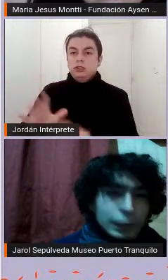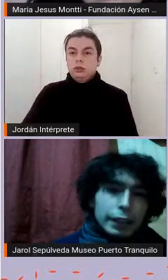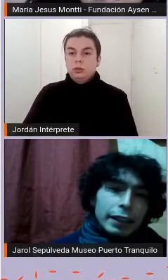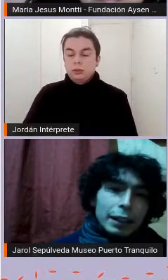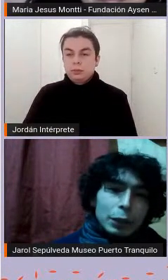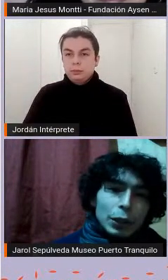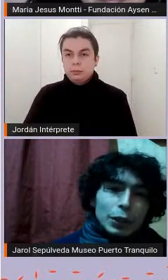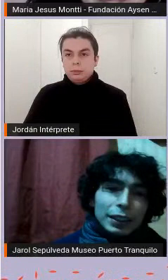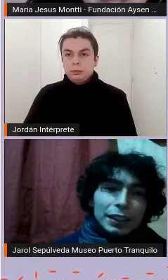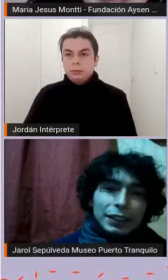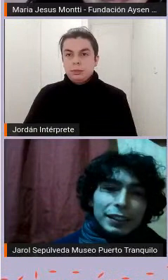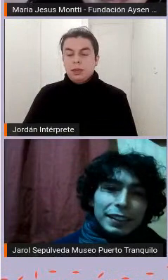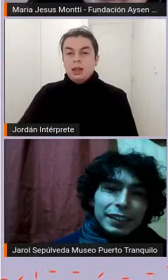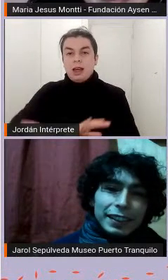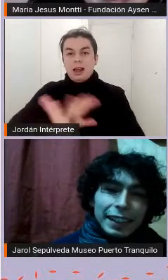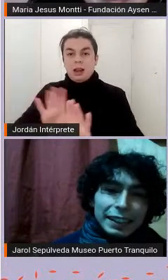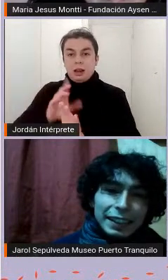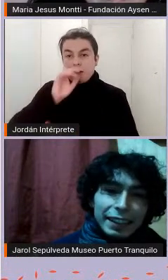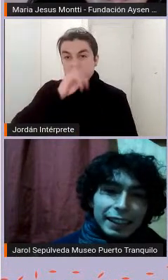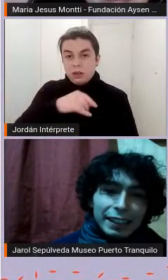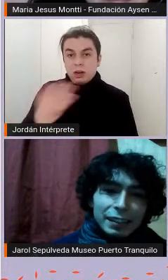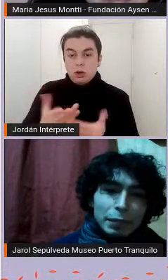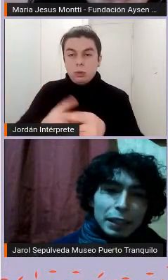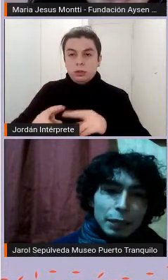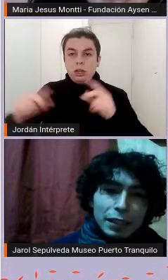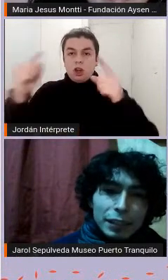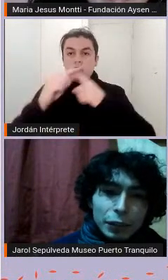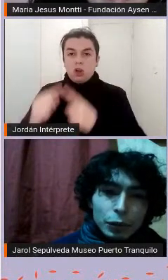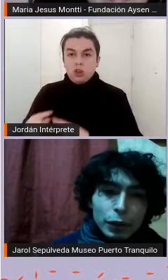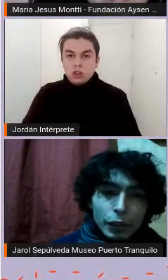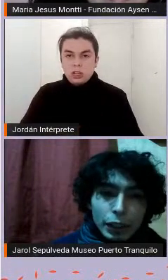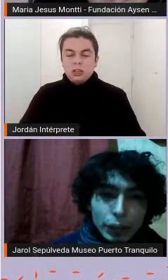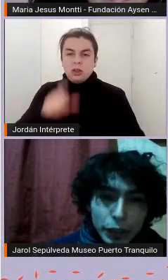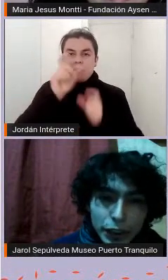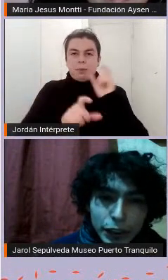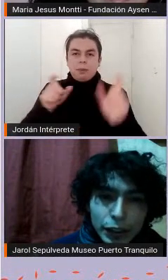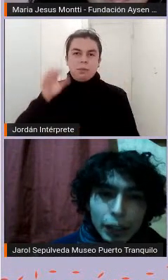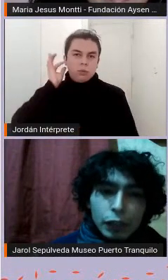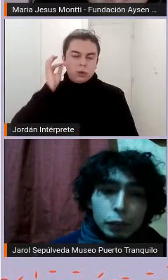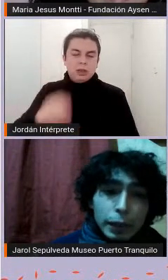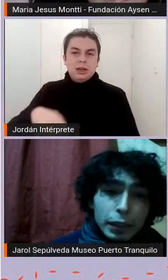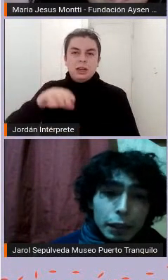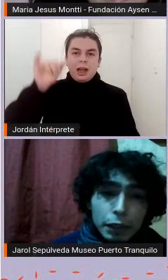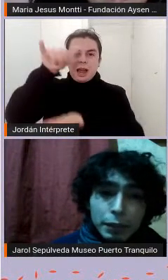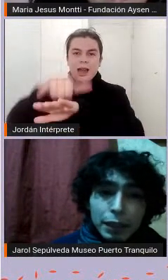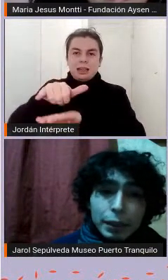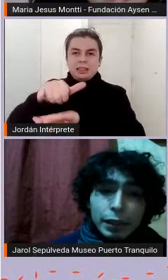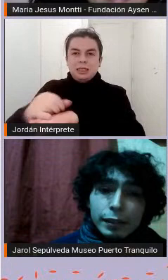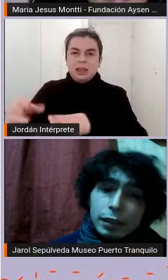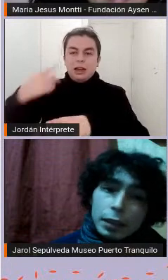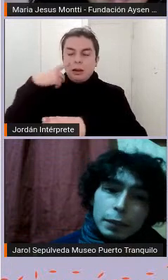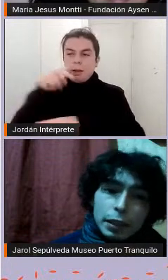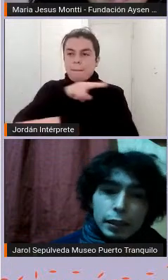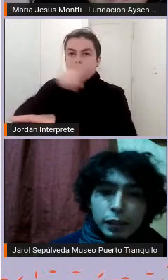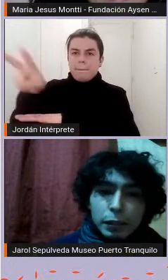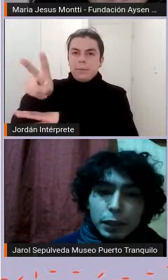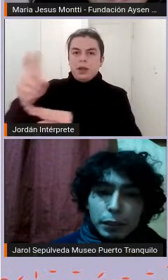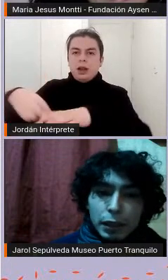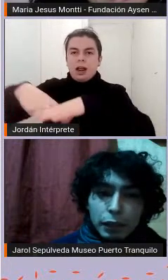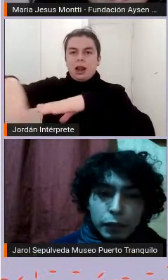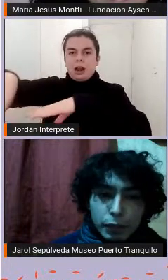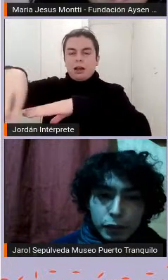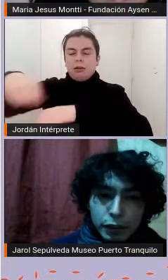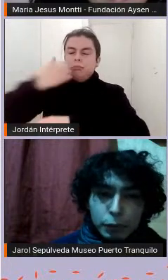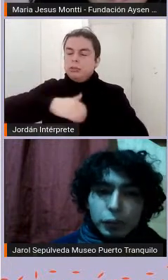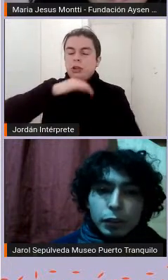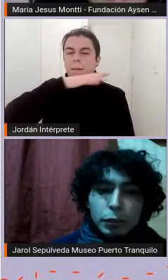Finalmente, dejamos los contactos, ¿cierto?, de las chicas de Aysén Mira al Mar, ¿cierto?, su correo electrónico, su página web y también el Instagram, y así como también